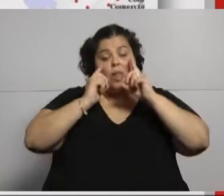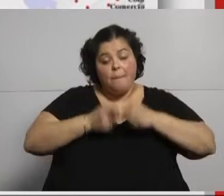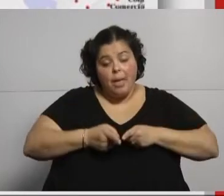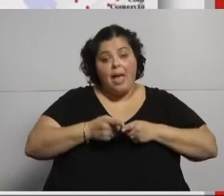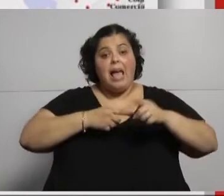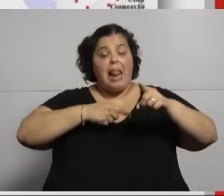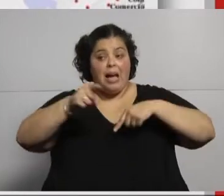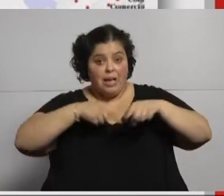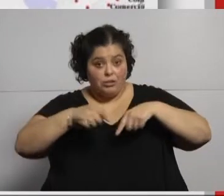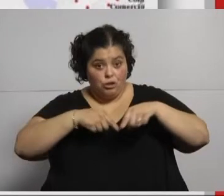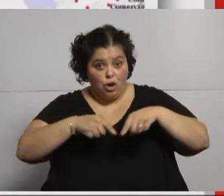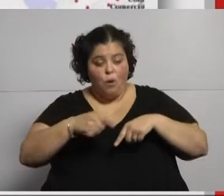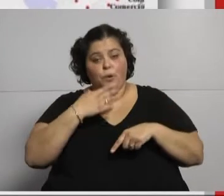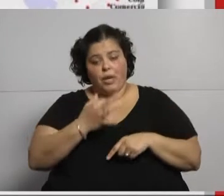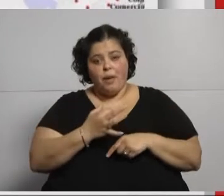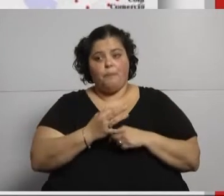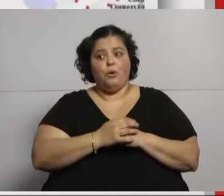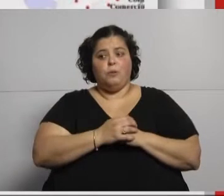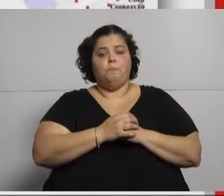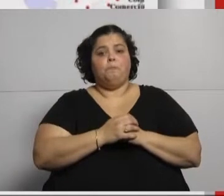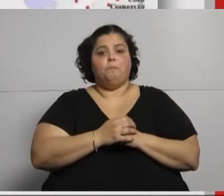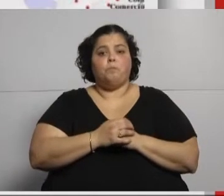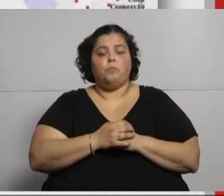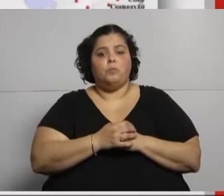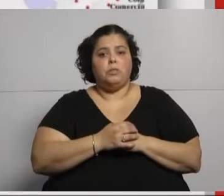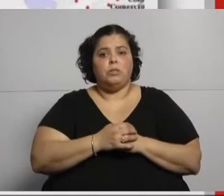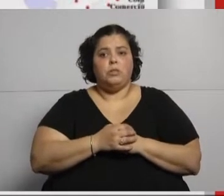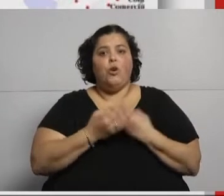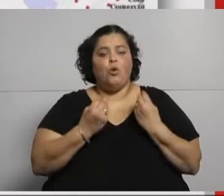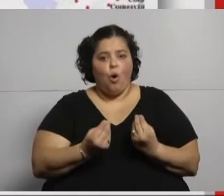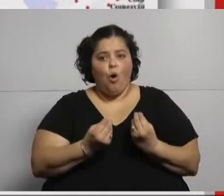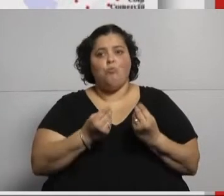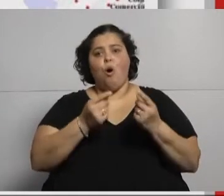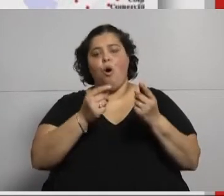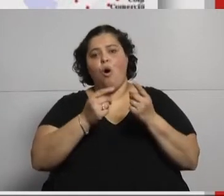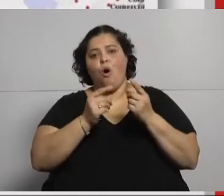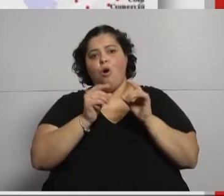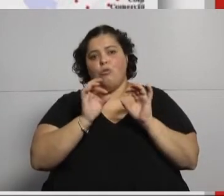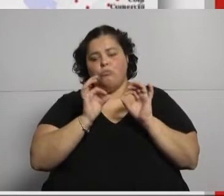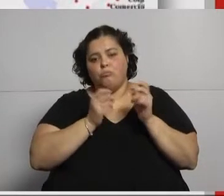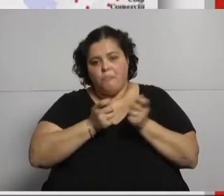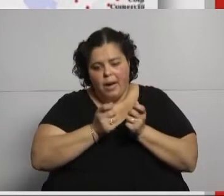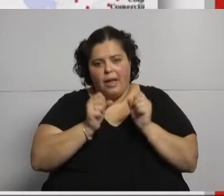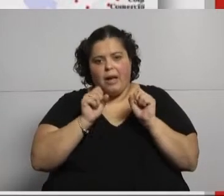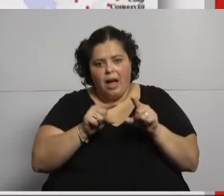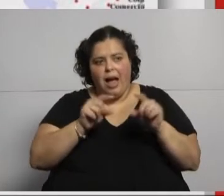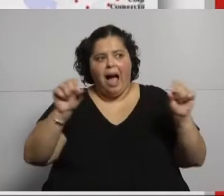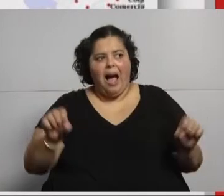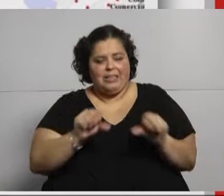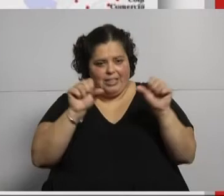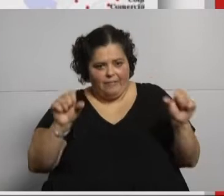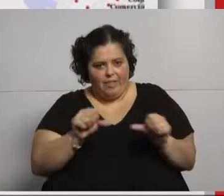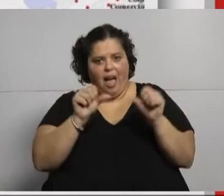respecto a las actividades económicas, a la regularidad de las actividades, un poco superando